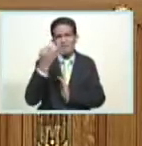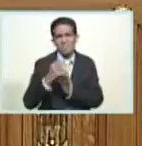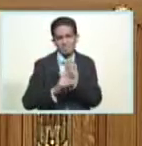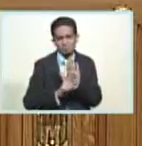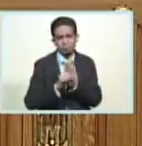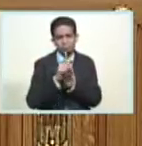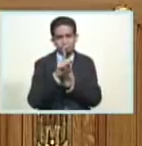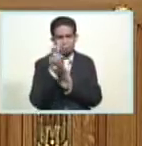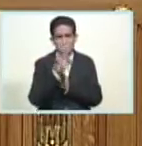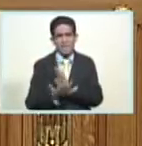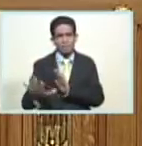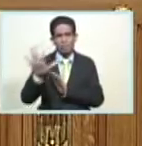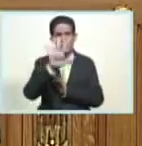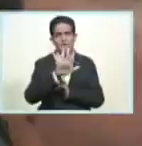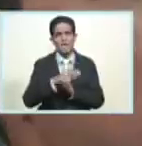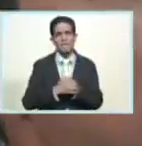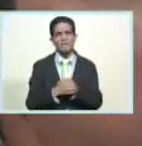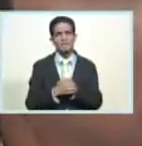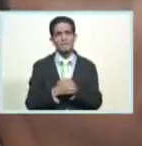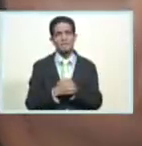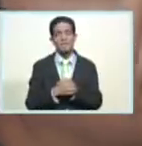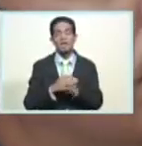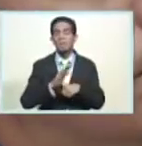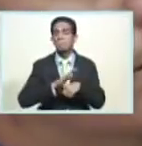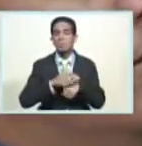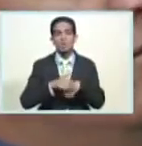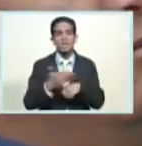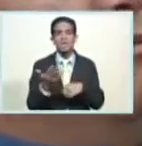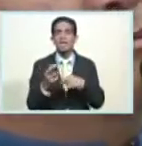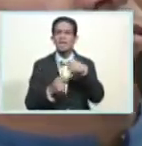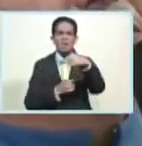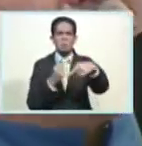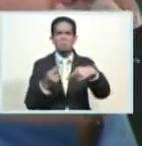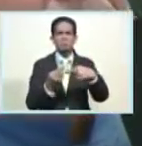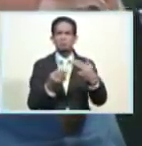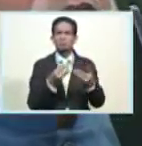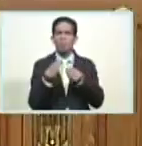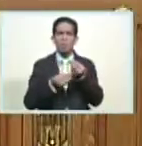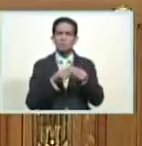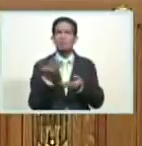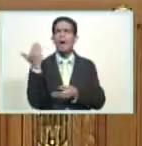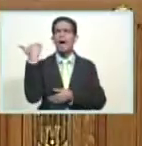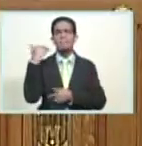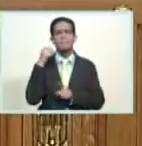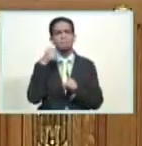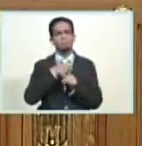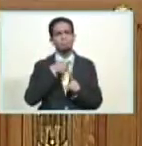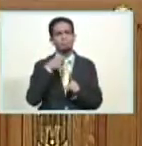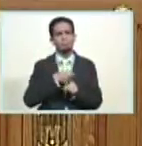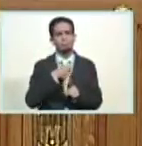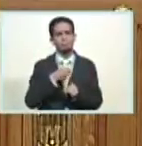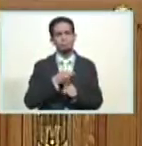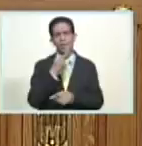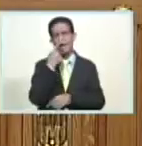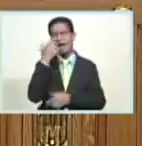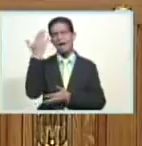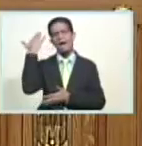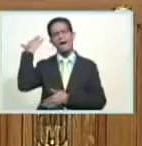país. ¿O es que la revolución no lo logró, a pesar de los golpes de Estado del 2001, 2, 3 y